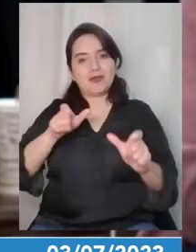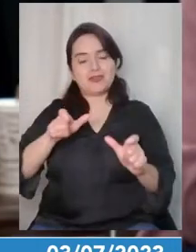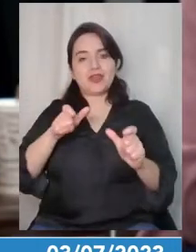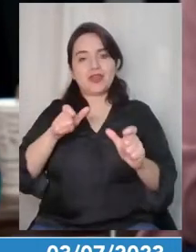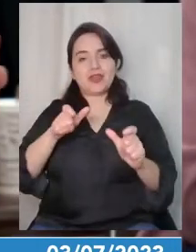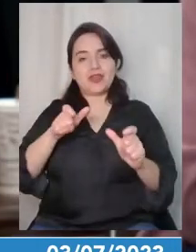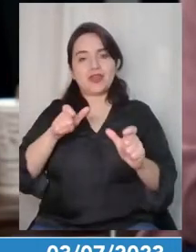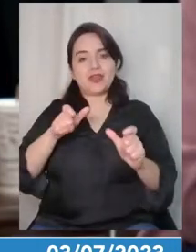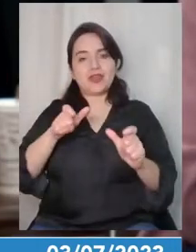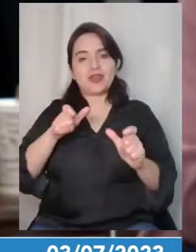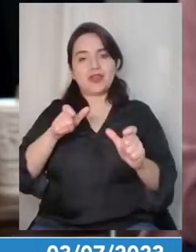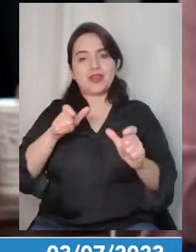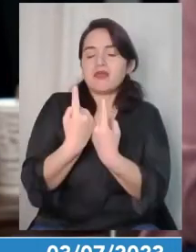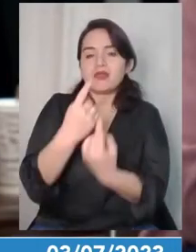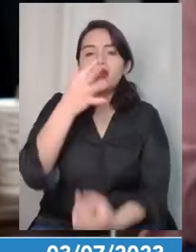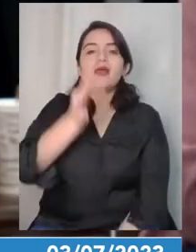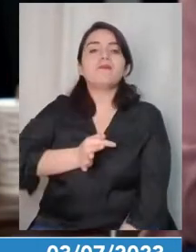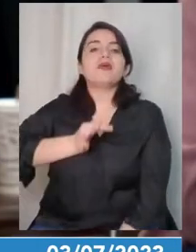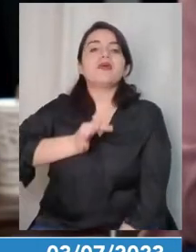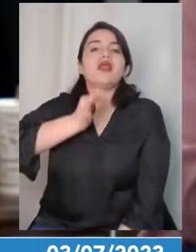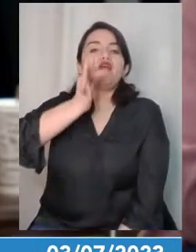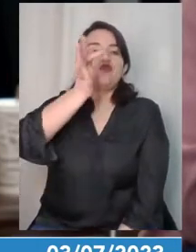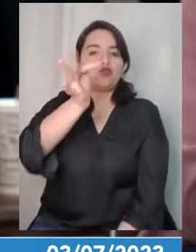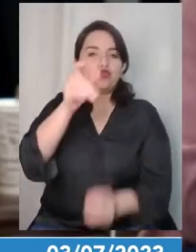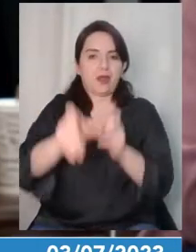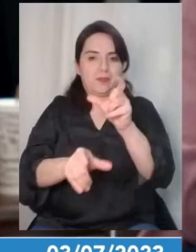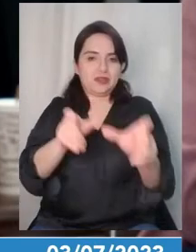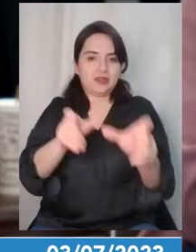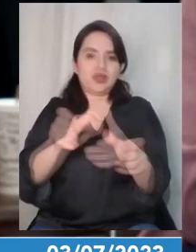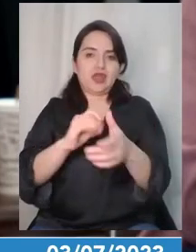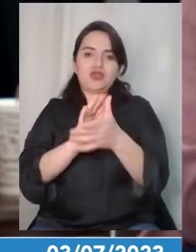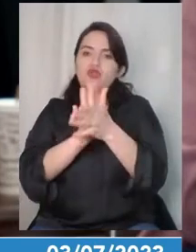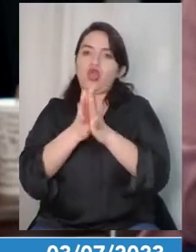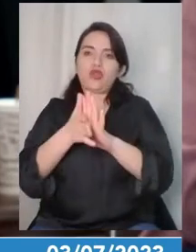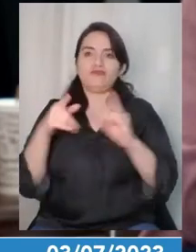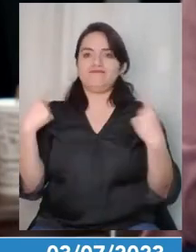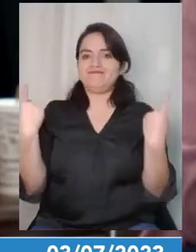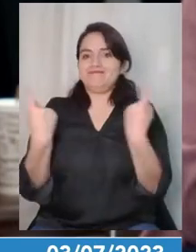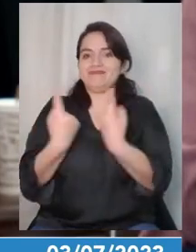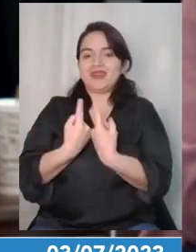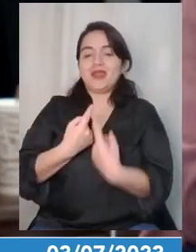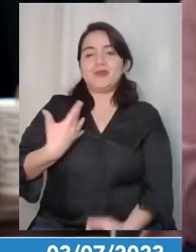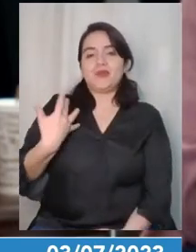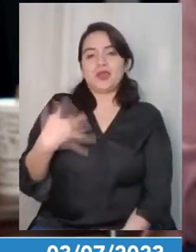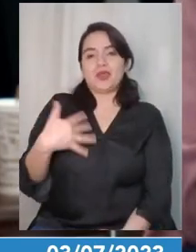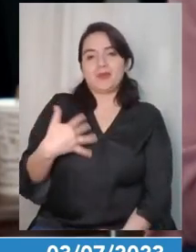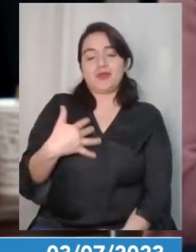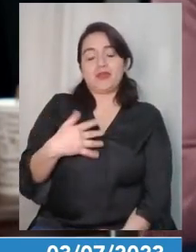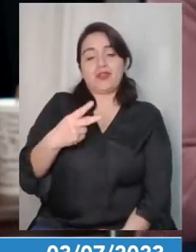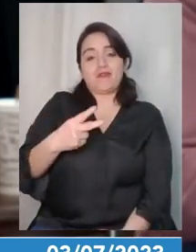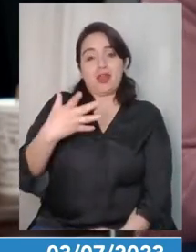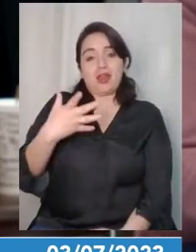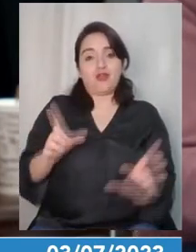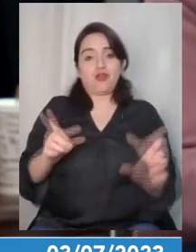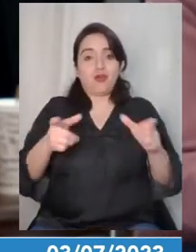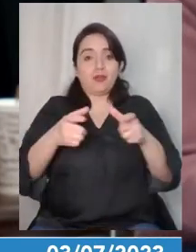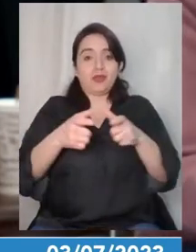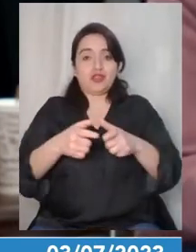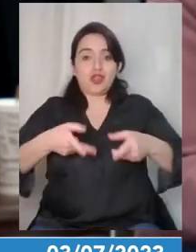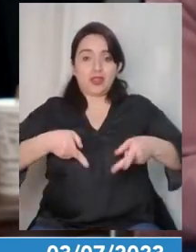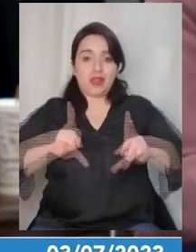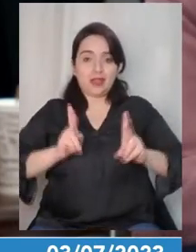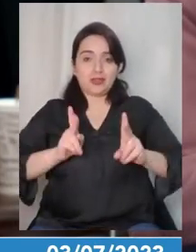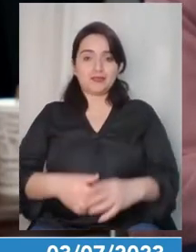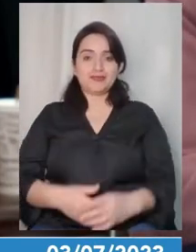generaciones, para todo lo que nos rodea, y yo creo que eso es muy importante ponerlo en valor en esta comisión como derecho. Sin duda alguna,